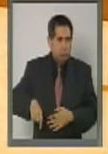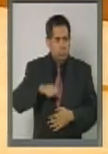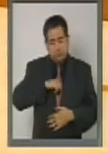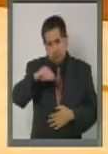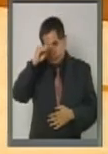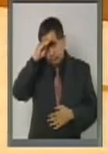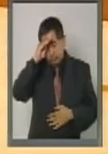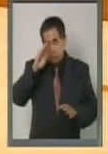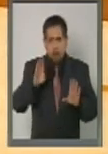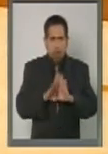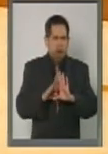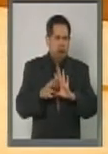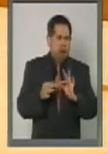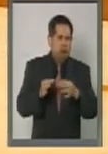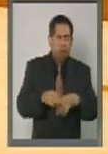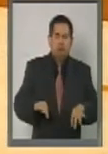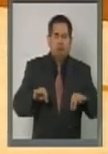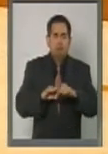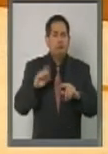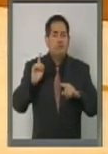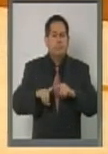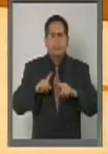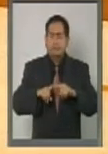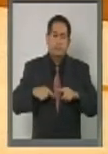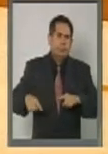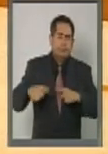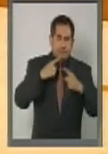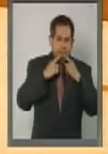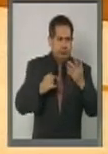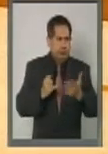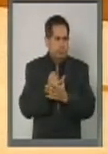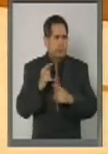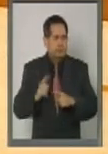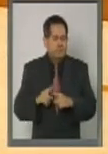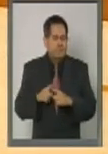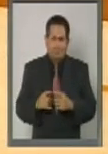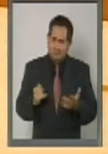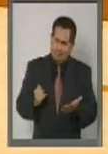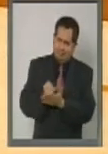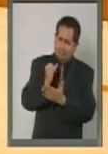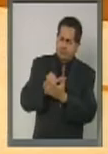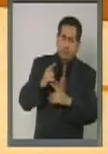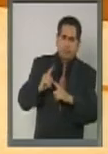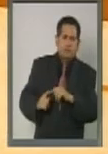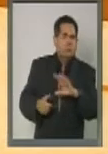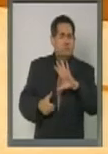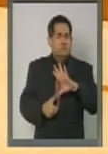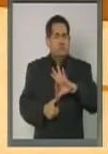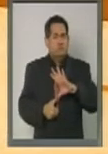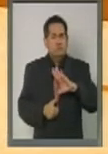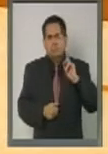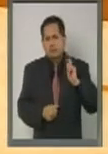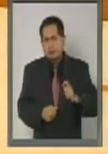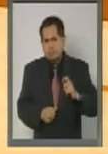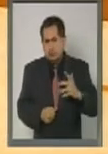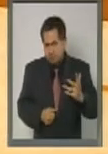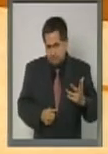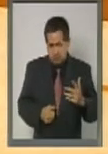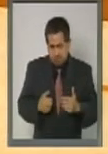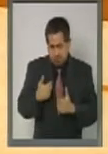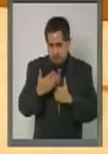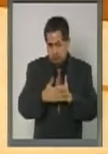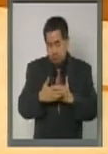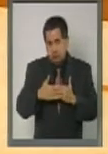ante una coyuntura, un momento de definición de las decisiones que se tomen en América del Norte. En las